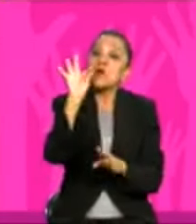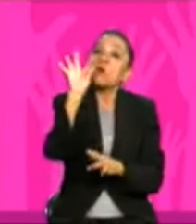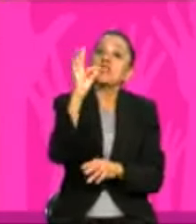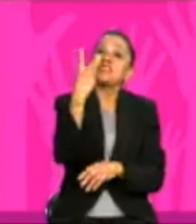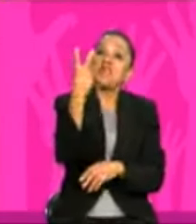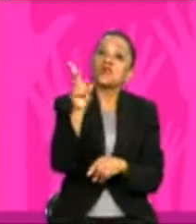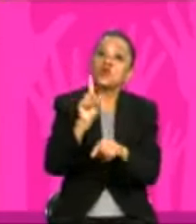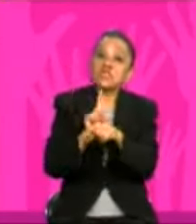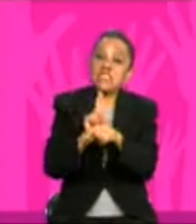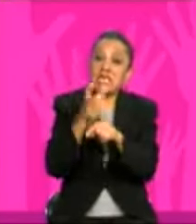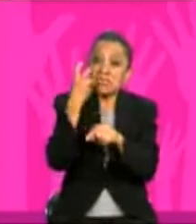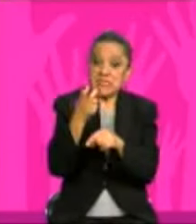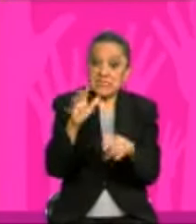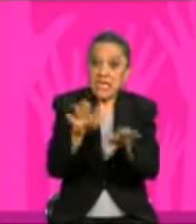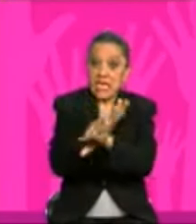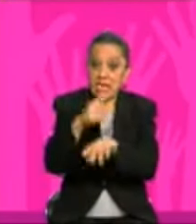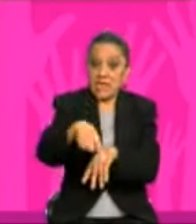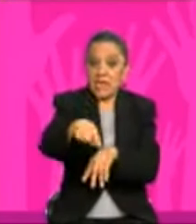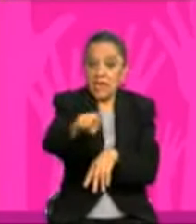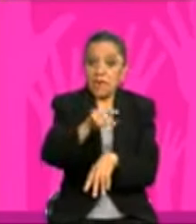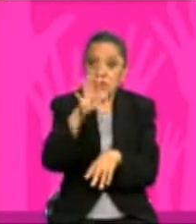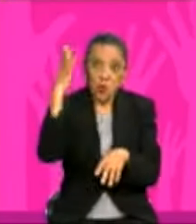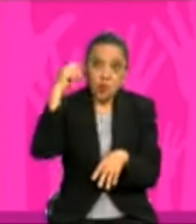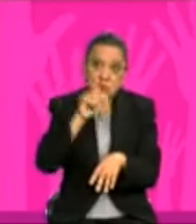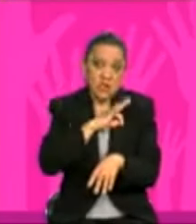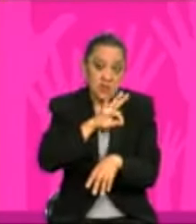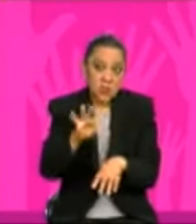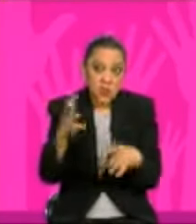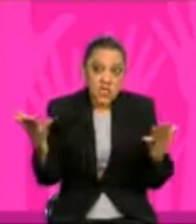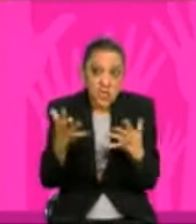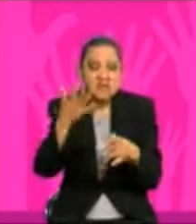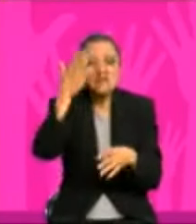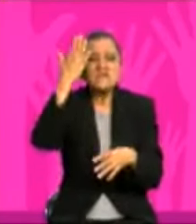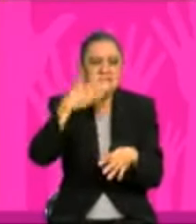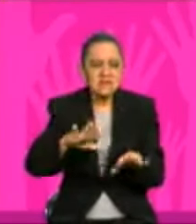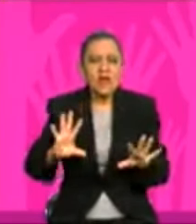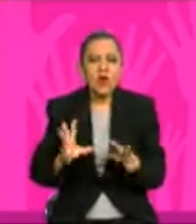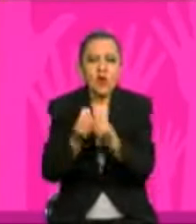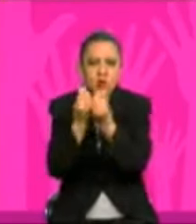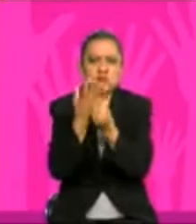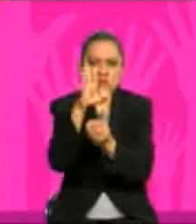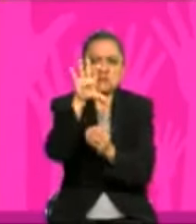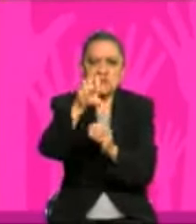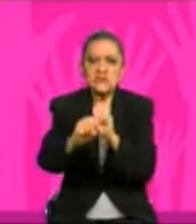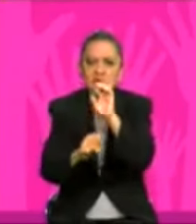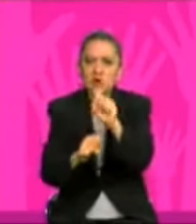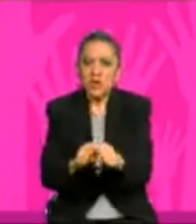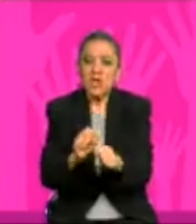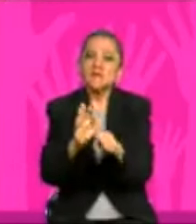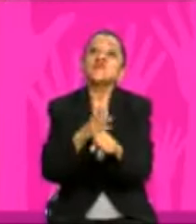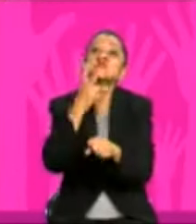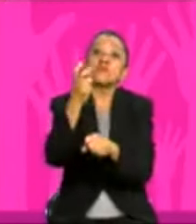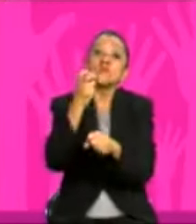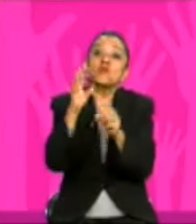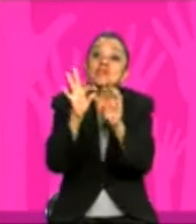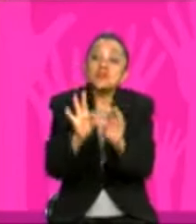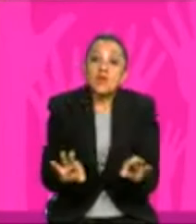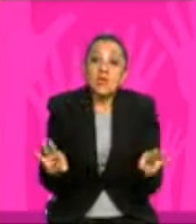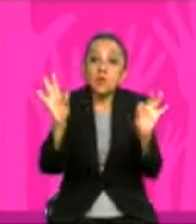días de que este cambio en Morelos se pueda dar, y yo sé que juntos lo vamos a lograr. Por eso es muy importante